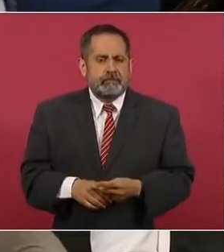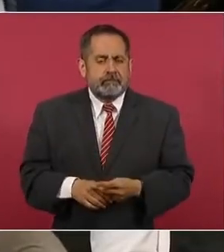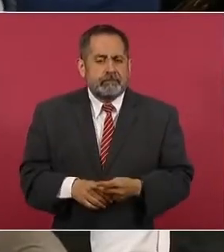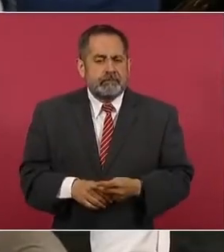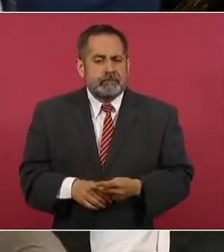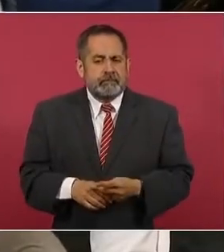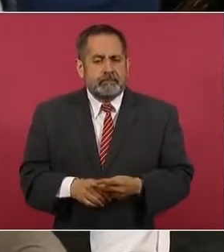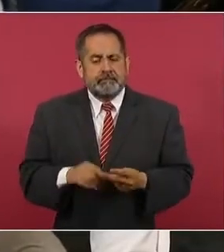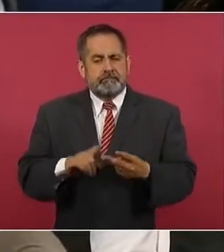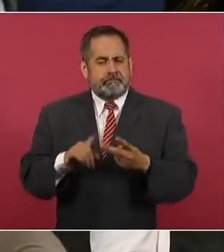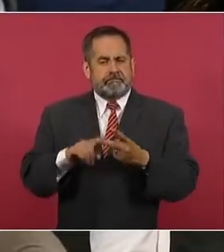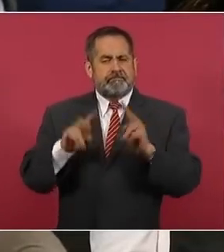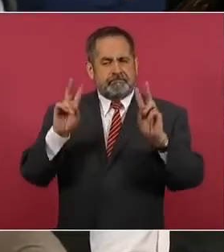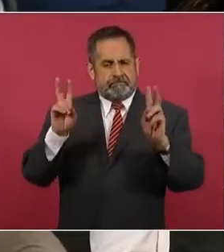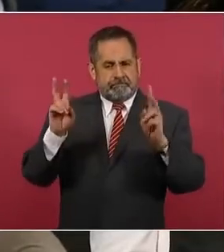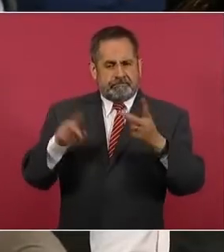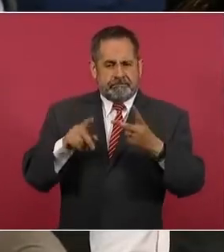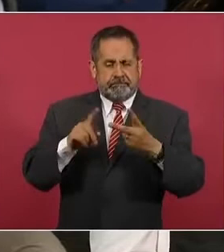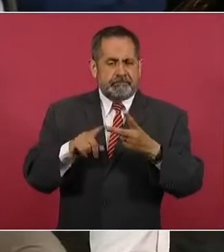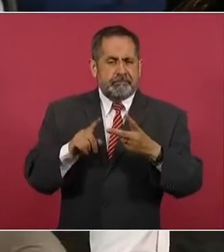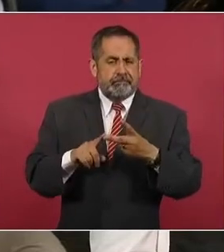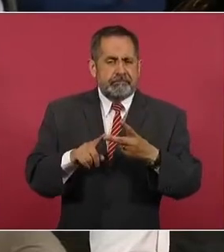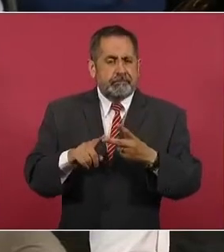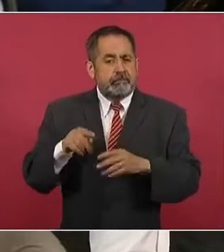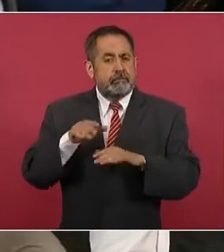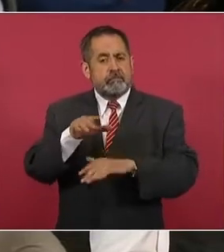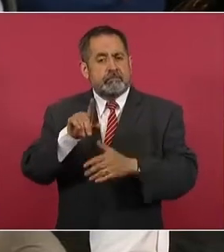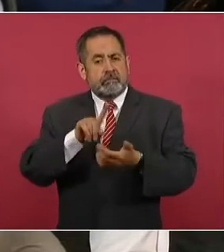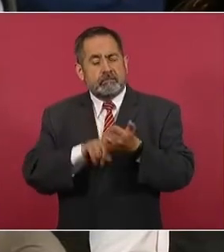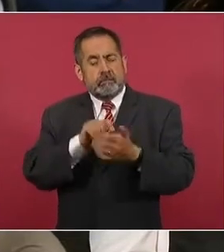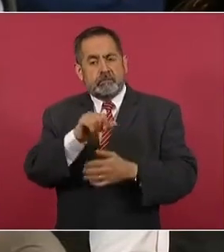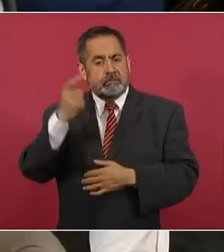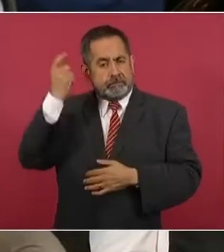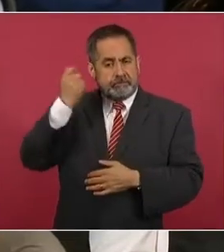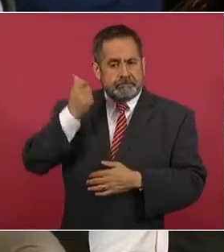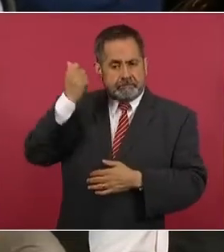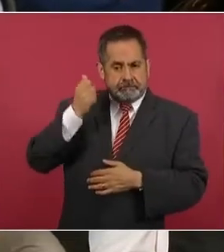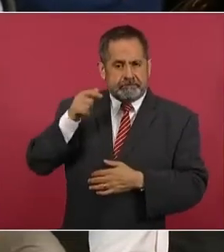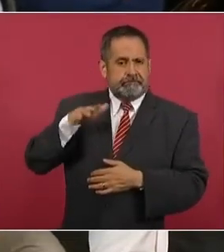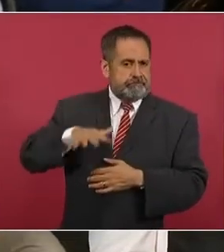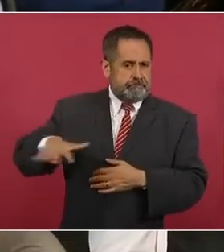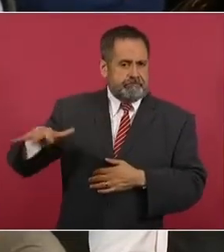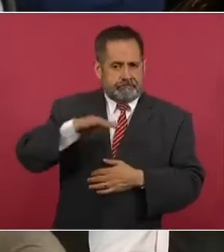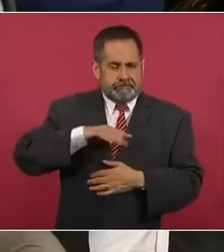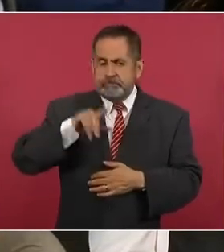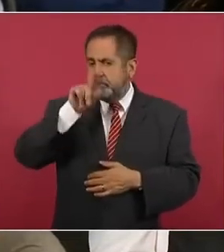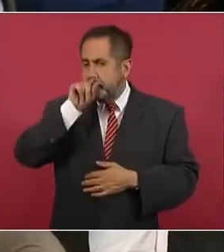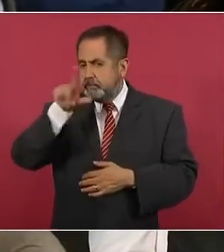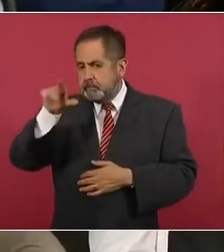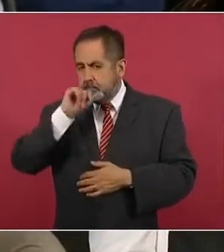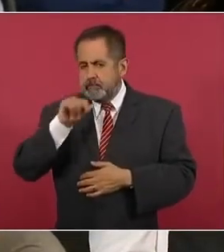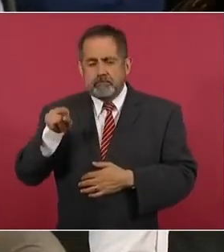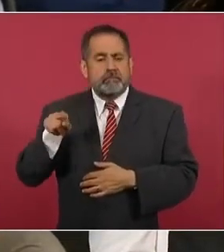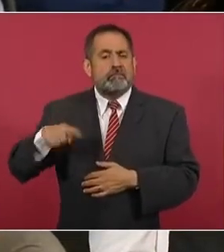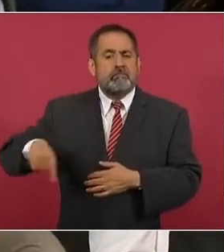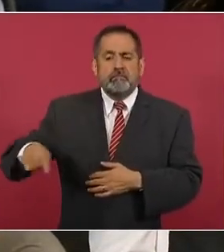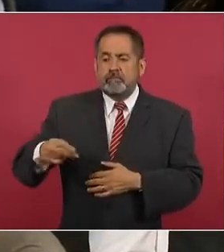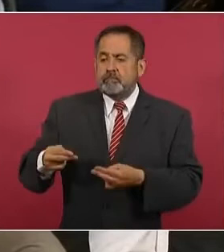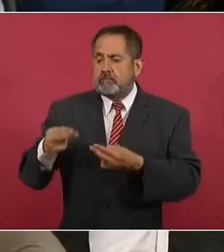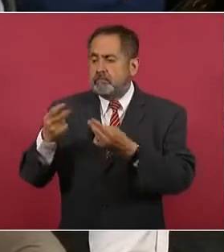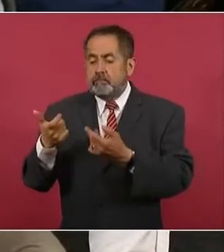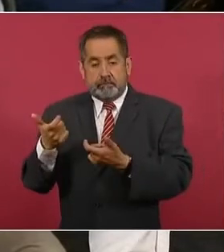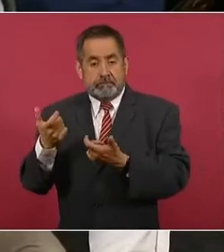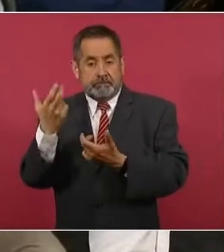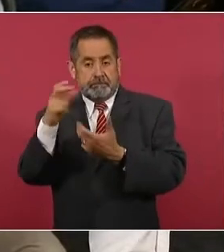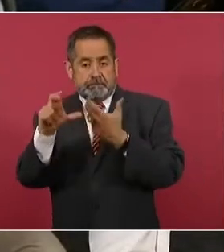traje el tema de pensiones del Estado de Jalisco, las inversiones que han hecho con los recursos de